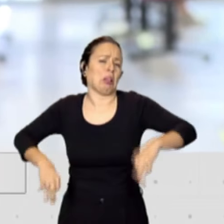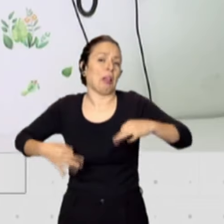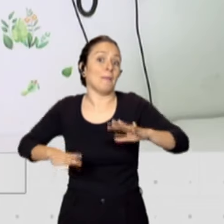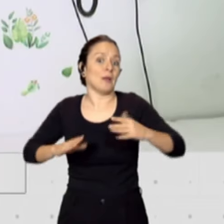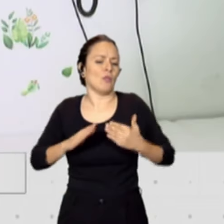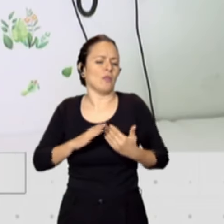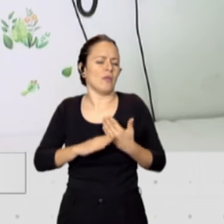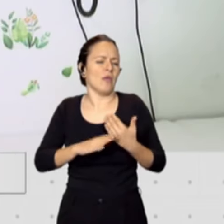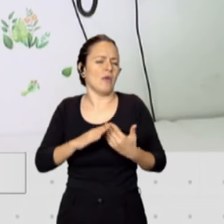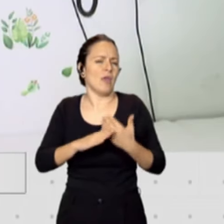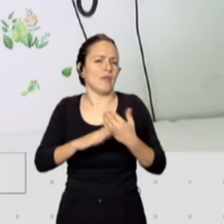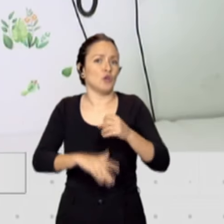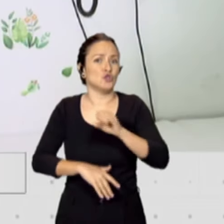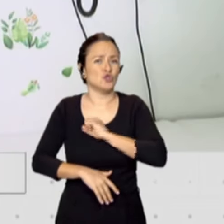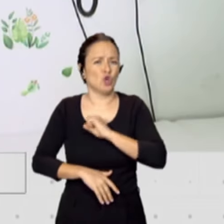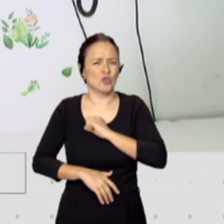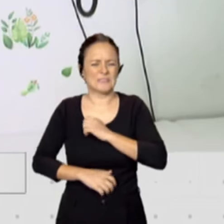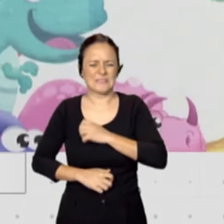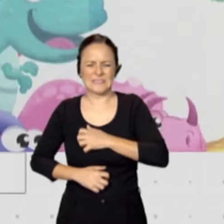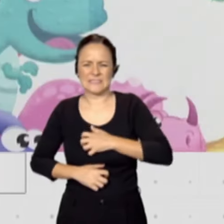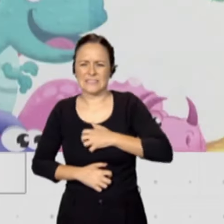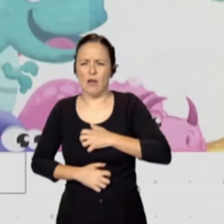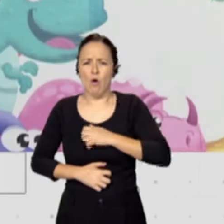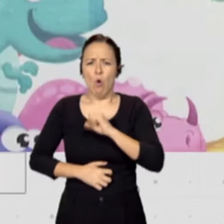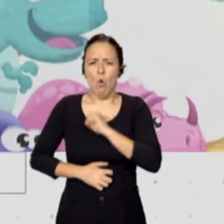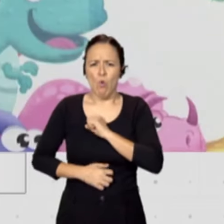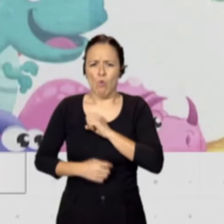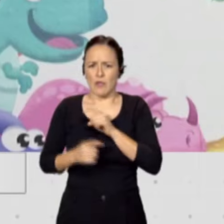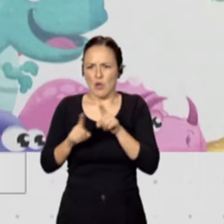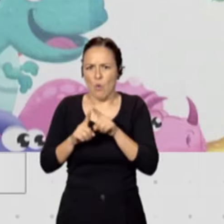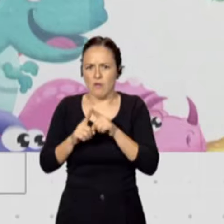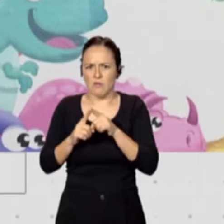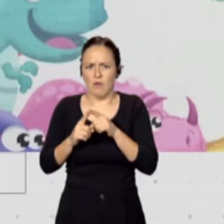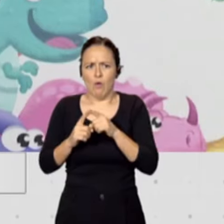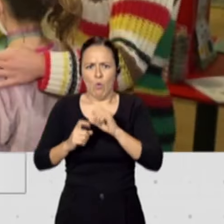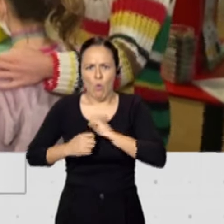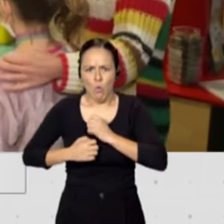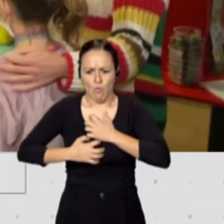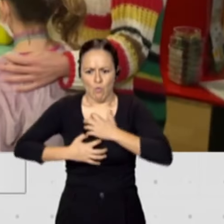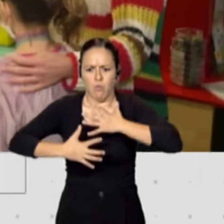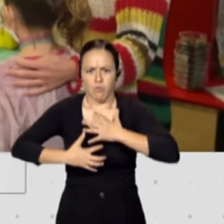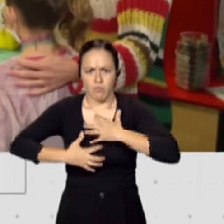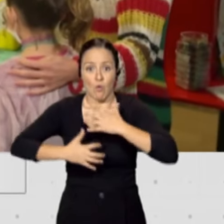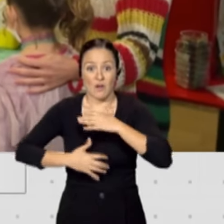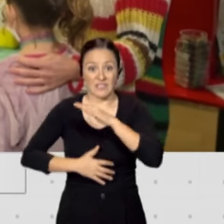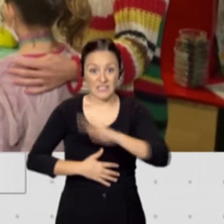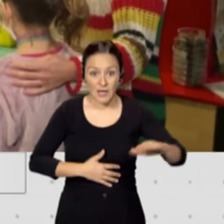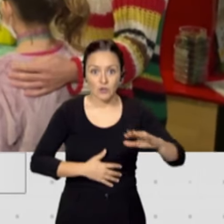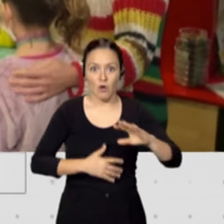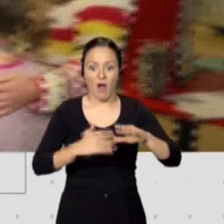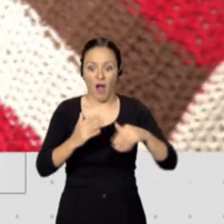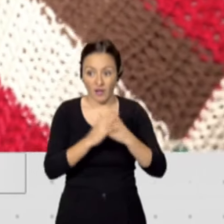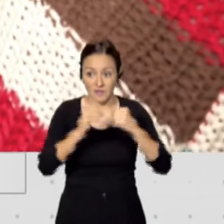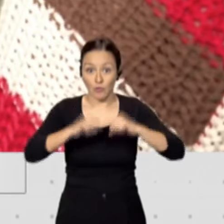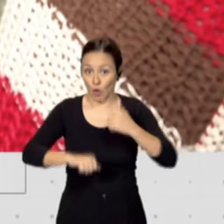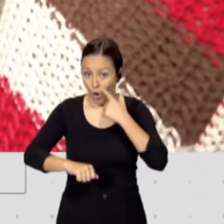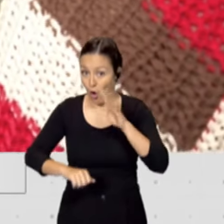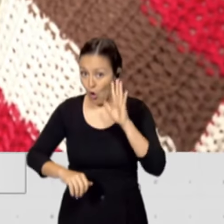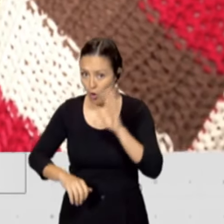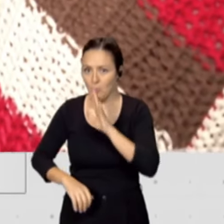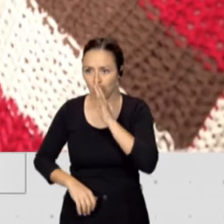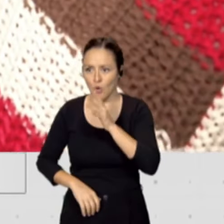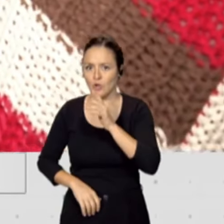días la tos es una tos incómoda perruna en accesos y que los niños y adultos ojo Esta es una enfermedad que también